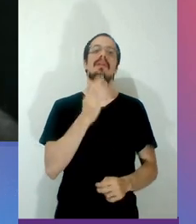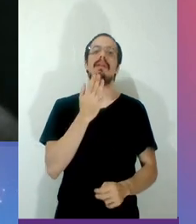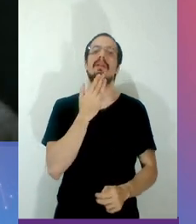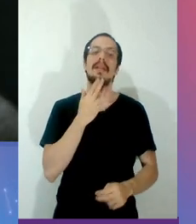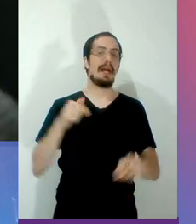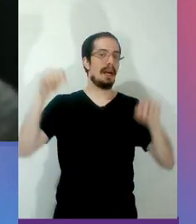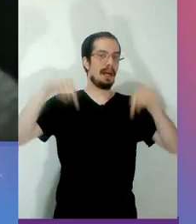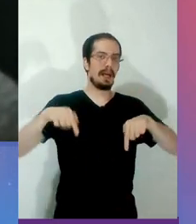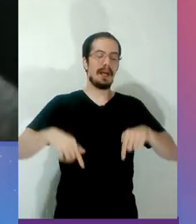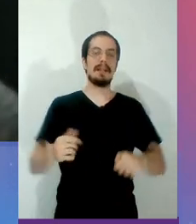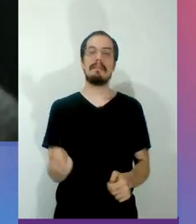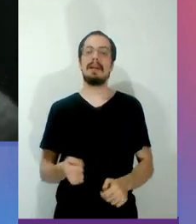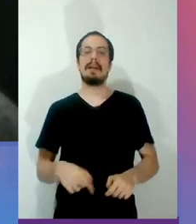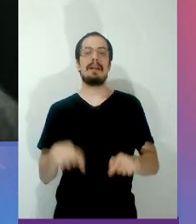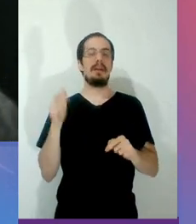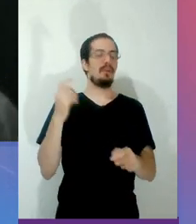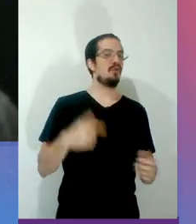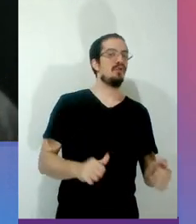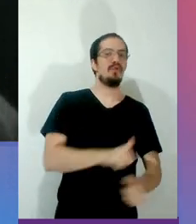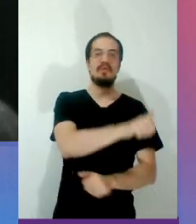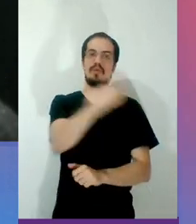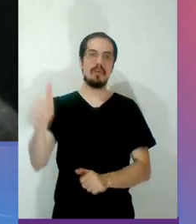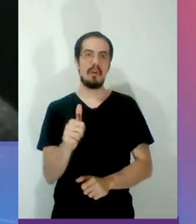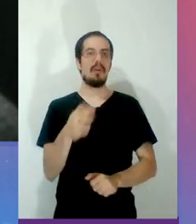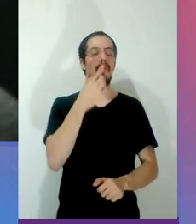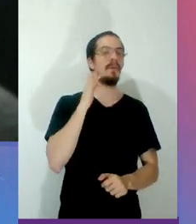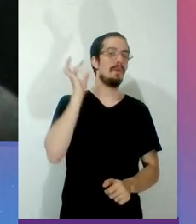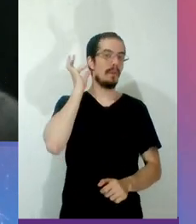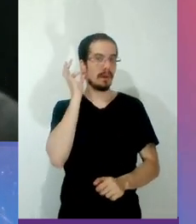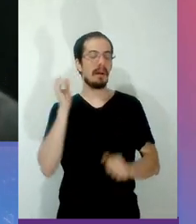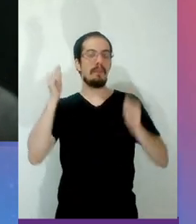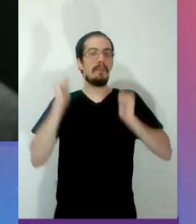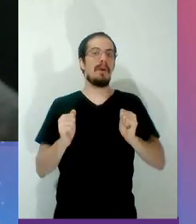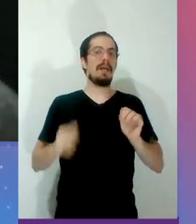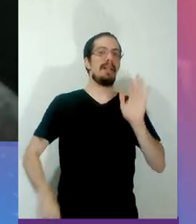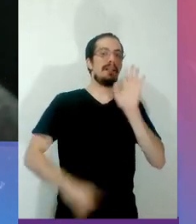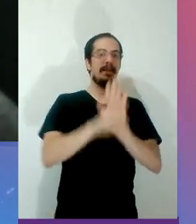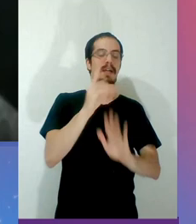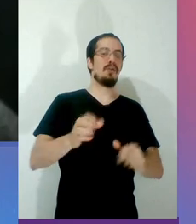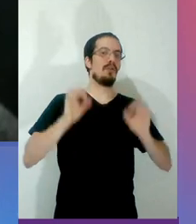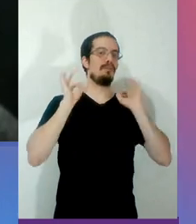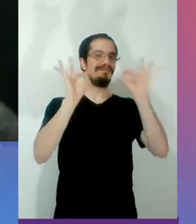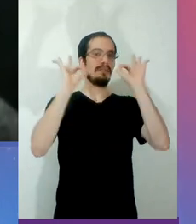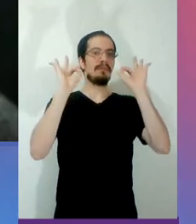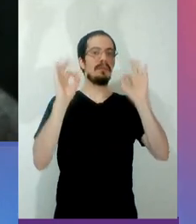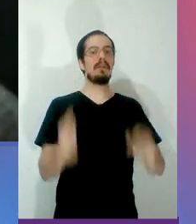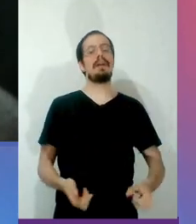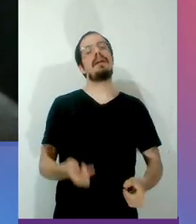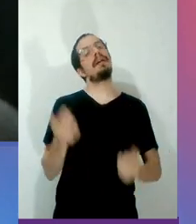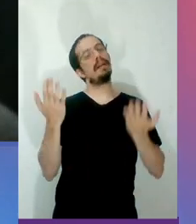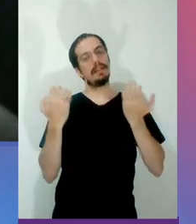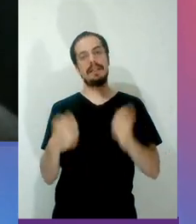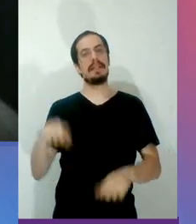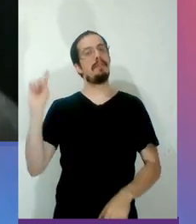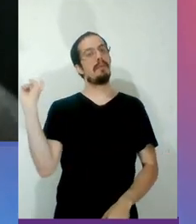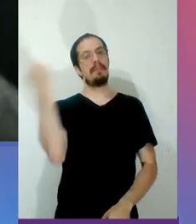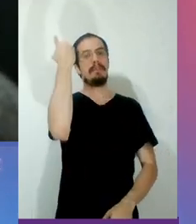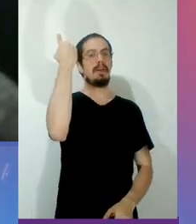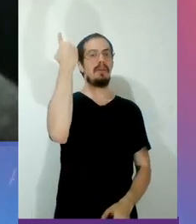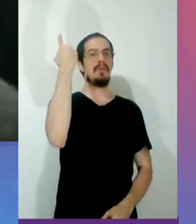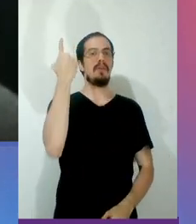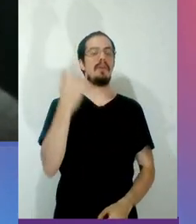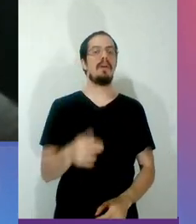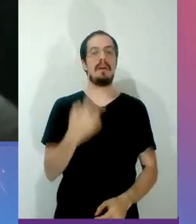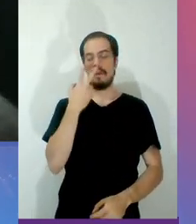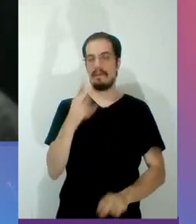tengan oportunidades de alcanzar su potencial de desarrollo humano, tenemos que abogar porque este